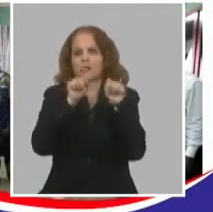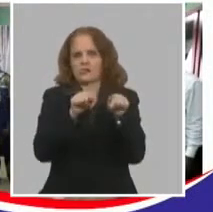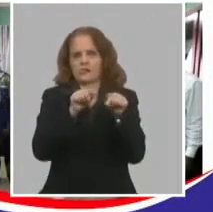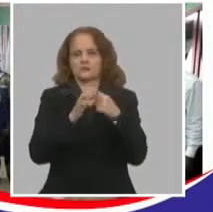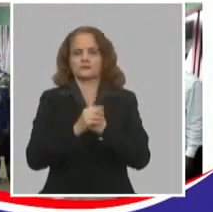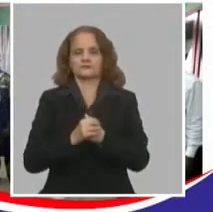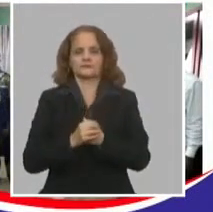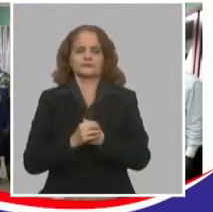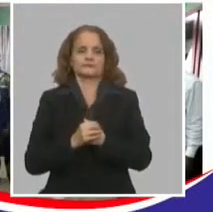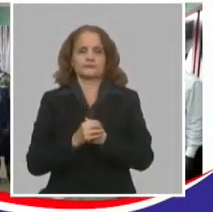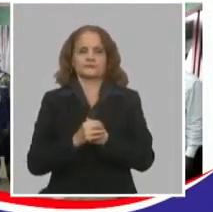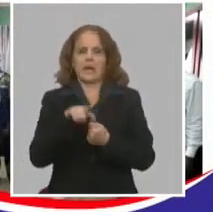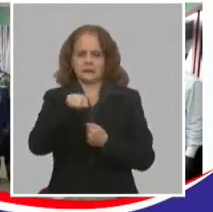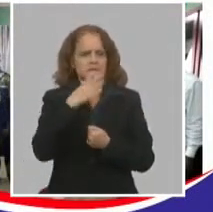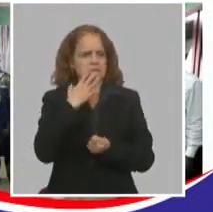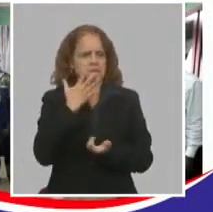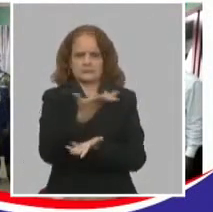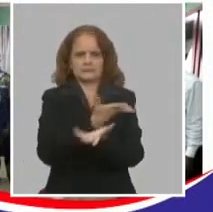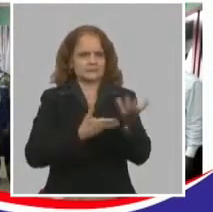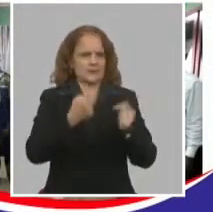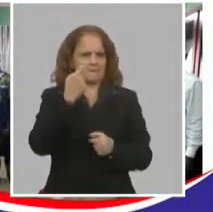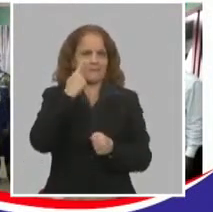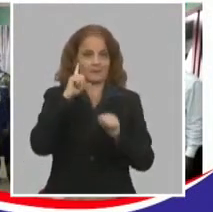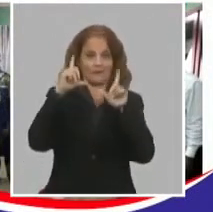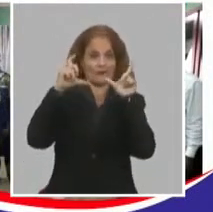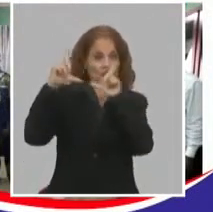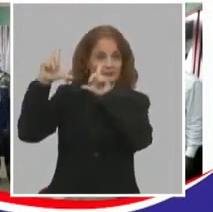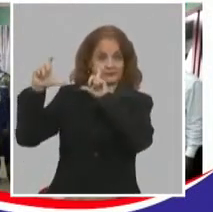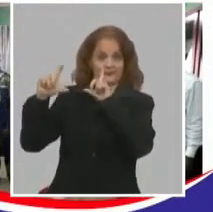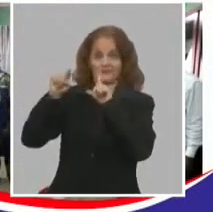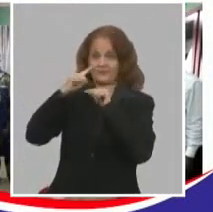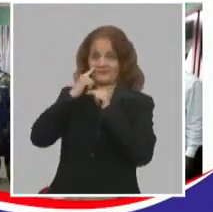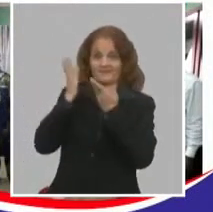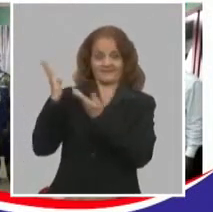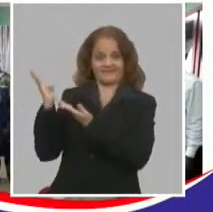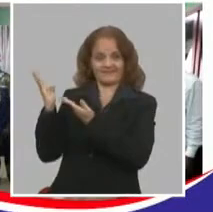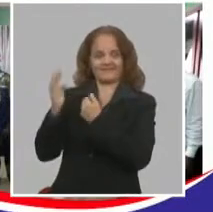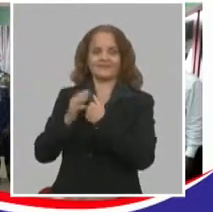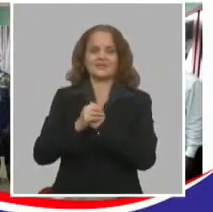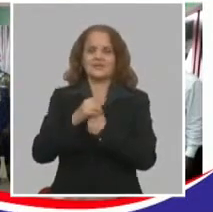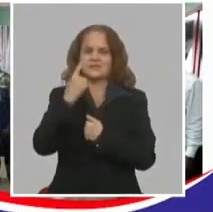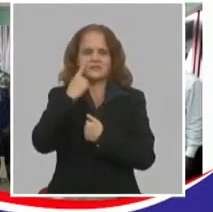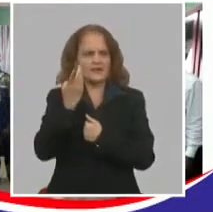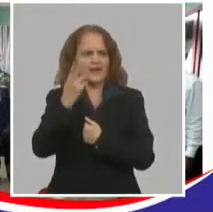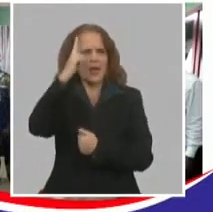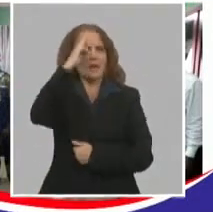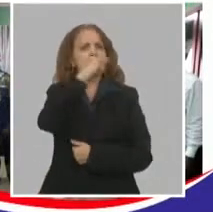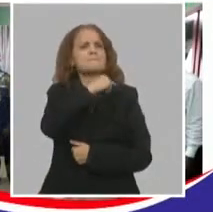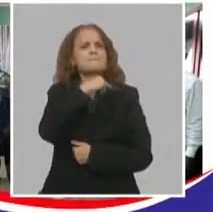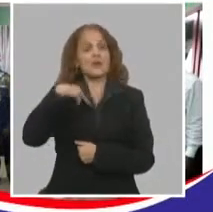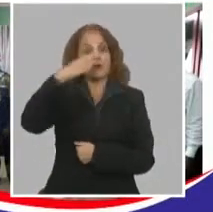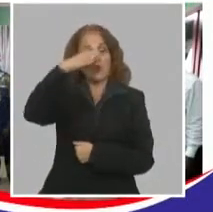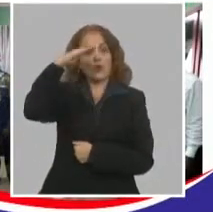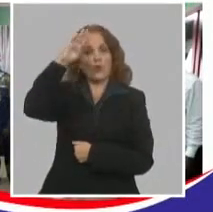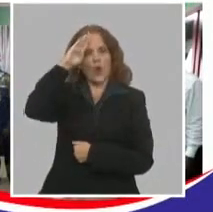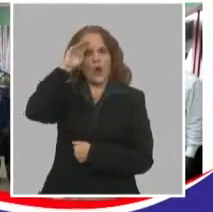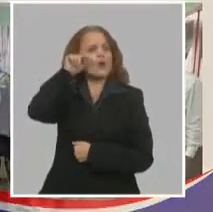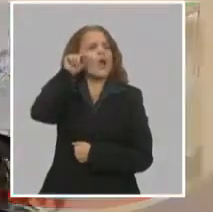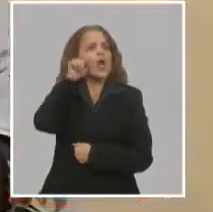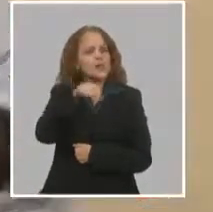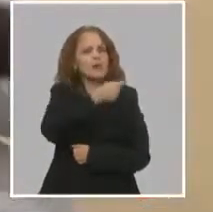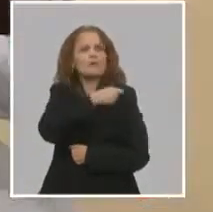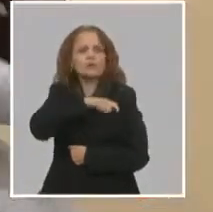se intercambió, y las fotos que se pueden ver, está cómo los médicos nuestros están frente a la